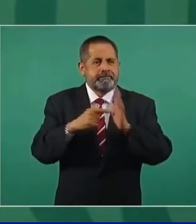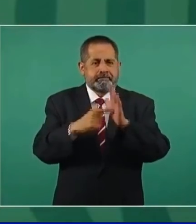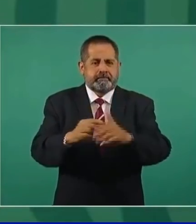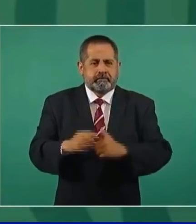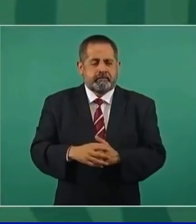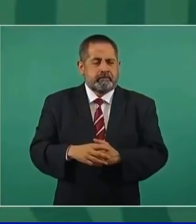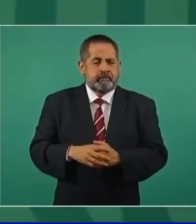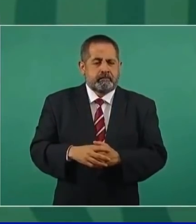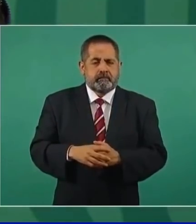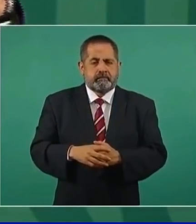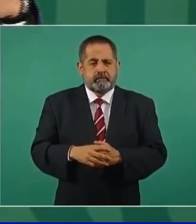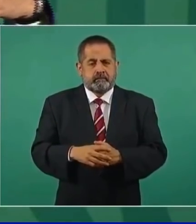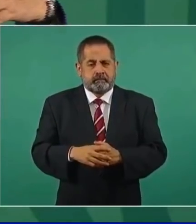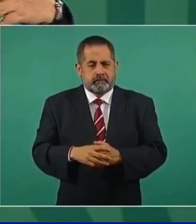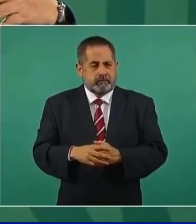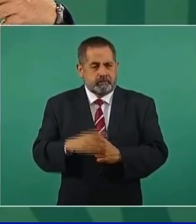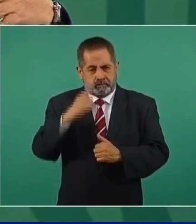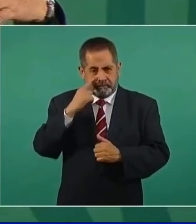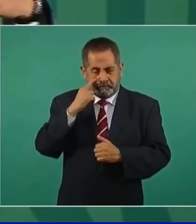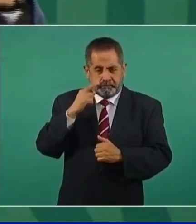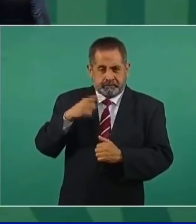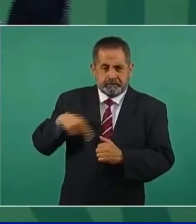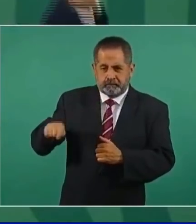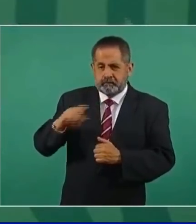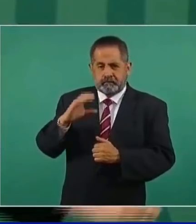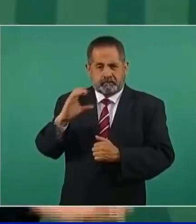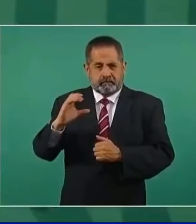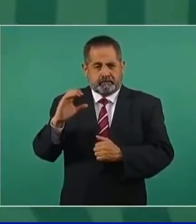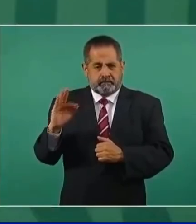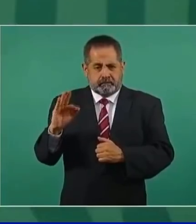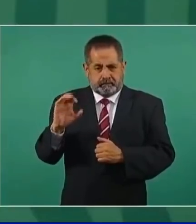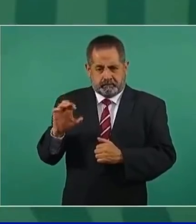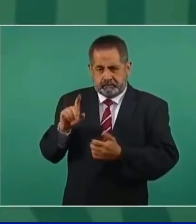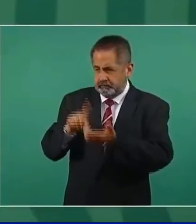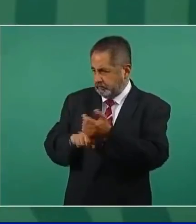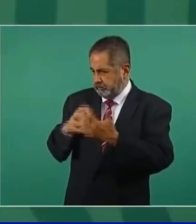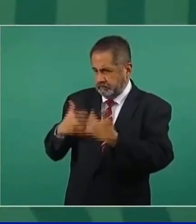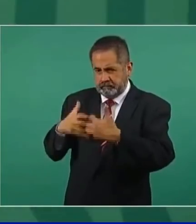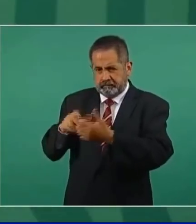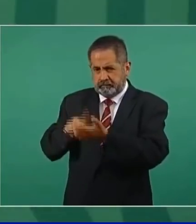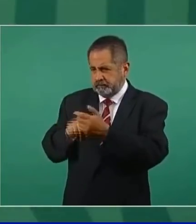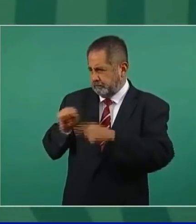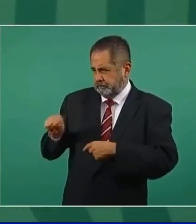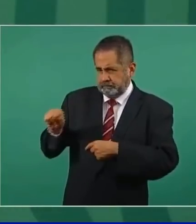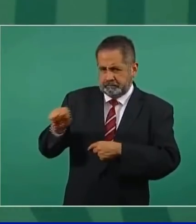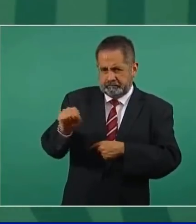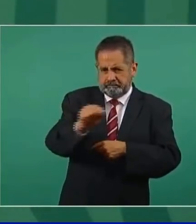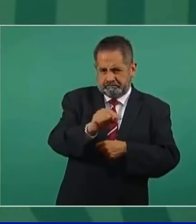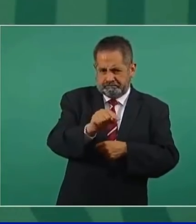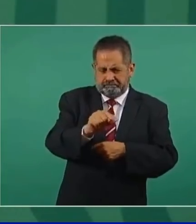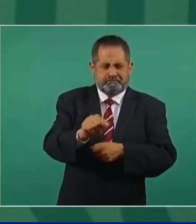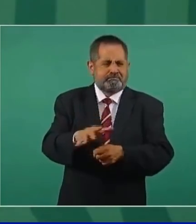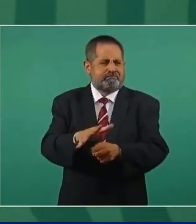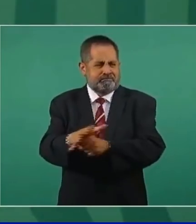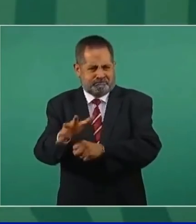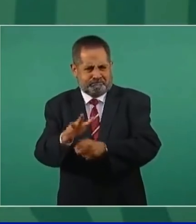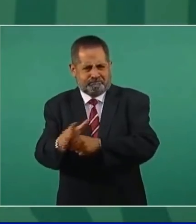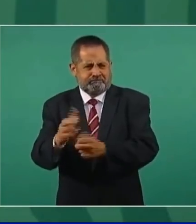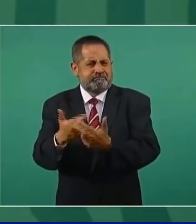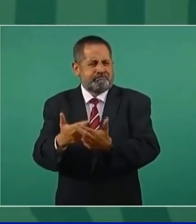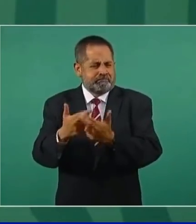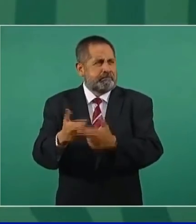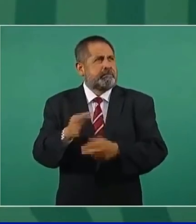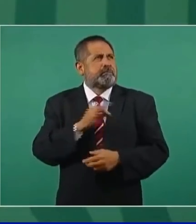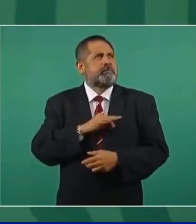con toda la infraestructura de la Comisión Federal de Electricidad, se tiene capacidad para